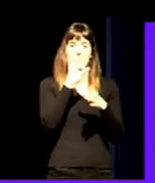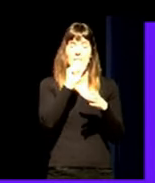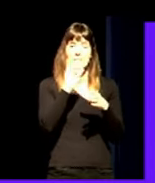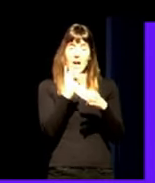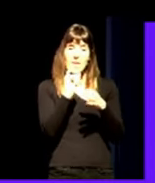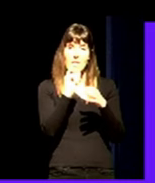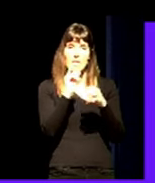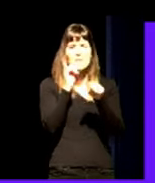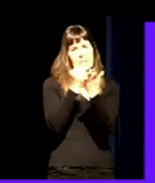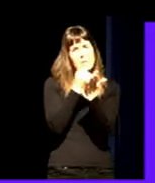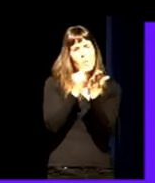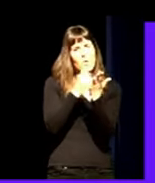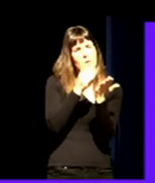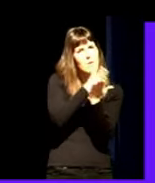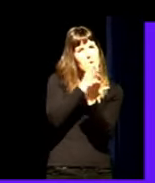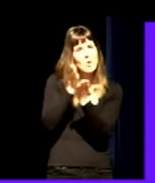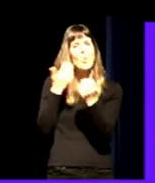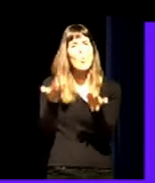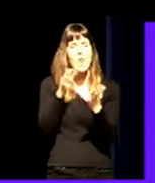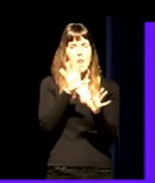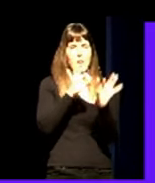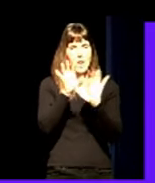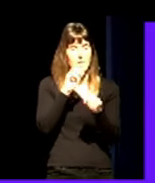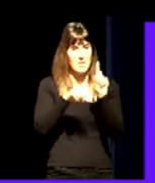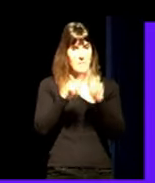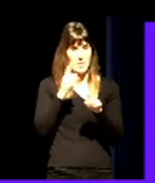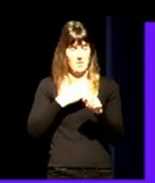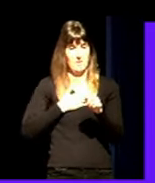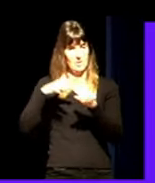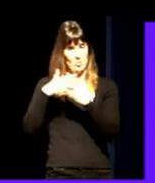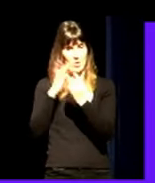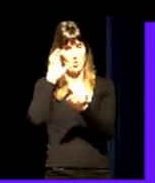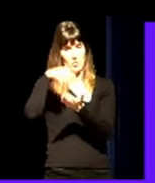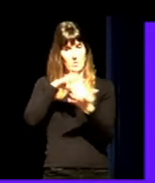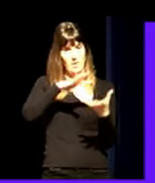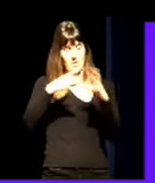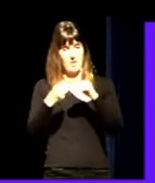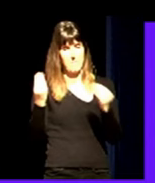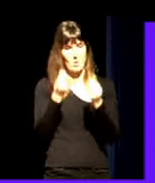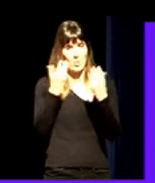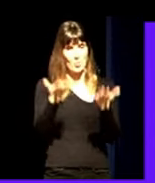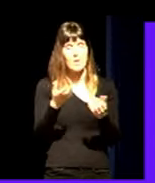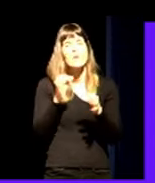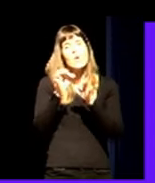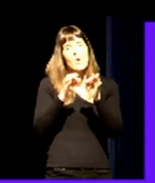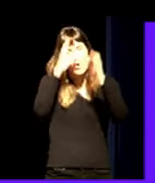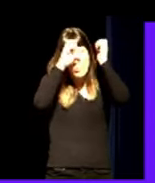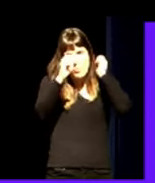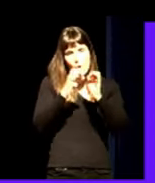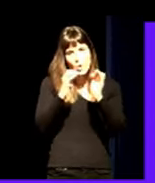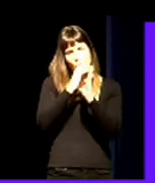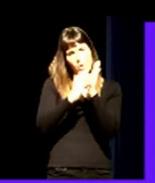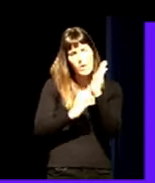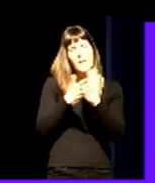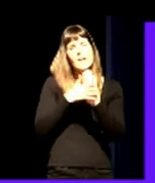Comisión de Coordinación Pedagógica, en el claustro, en el equipo de convivencia, redactar un protocolo sobre para qué queremos